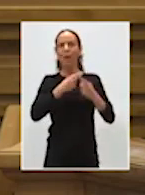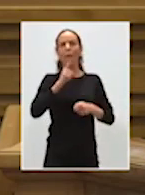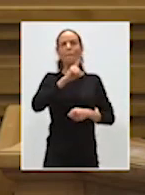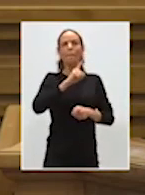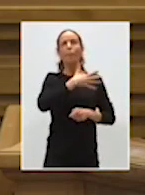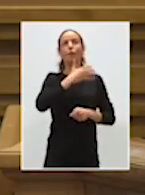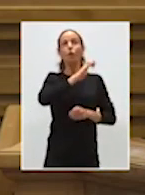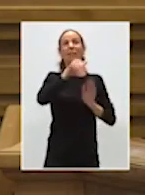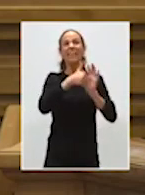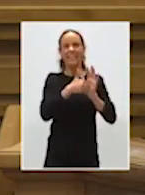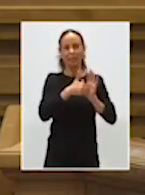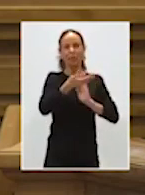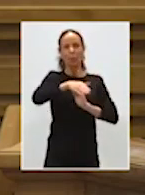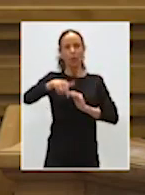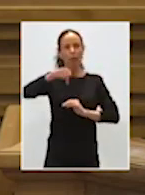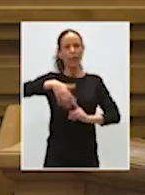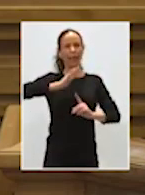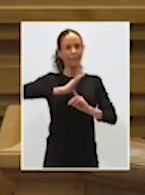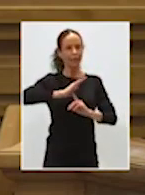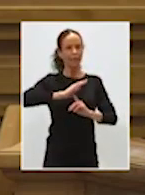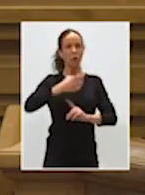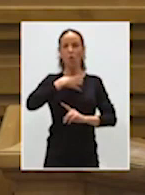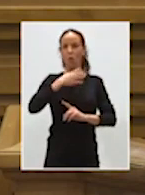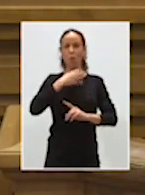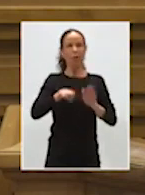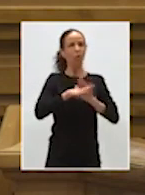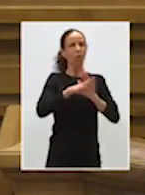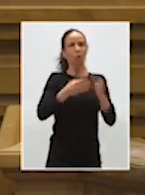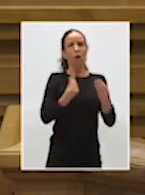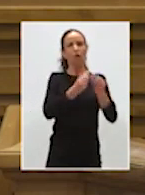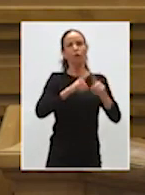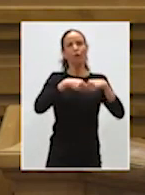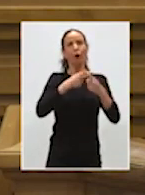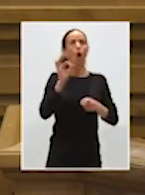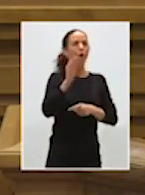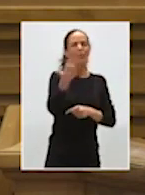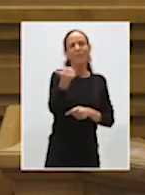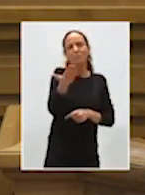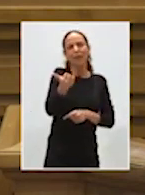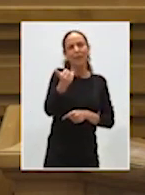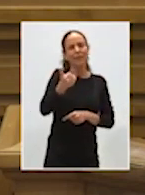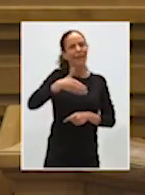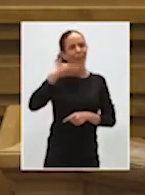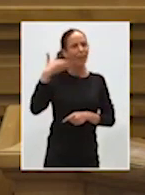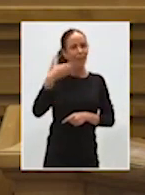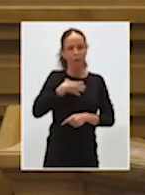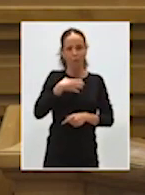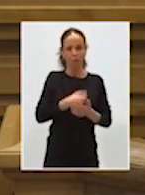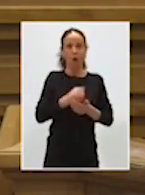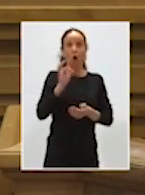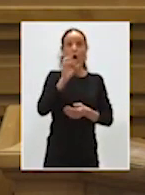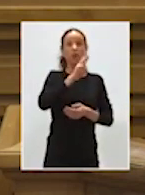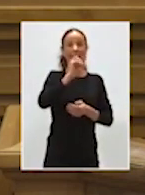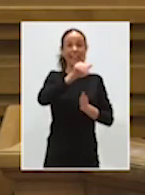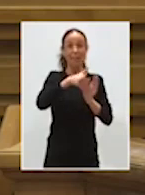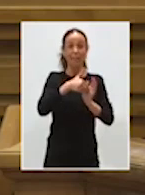ha señalado que la reforma del delito de sedición, tal y como la plantea el Gobierno de España, con el apoyo del PSOE y Paje, es un pago más, dice,